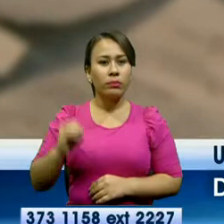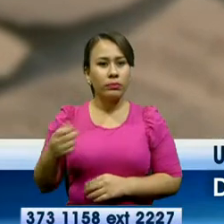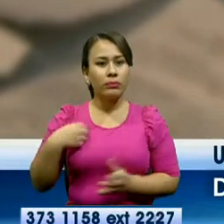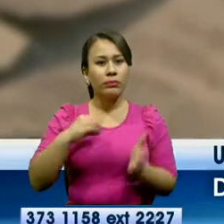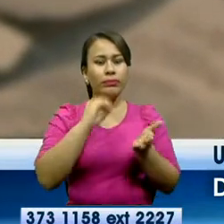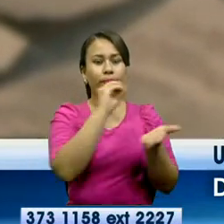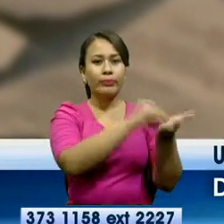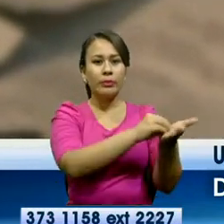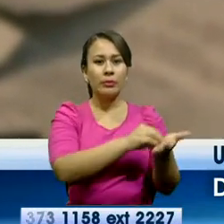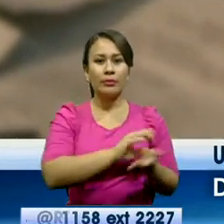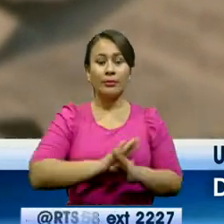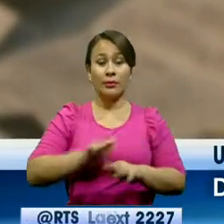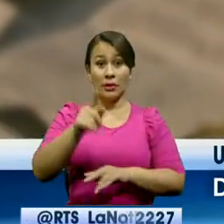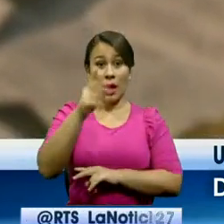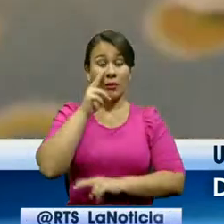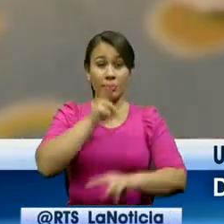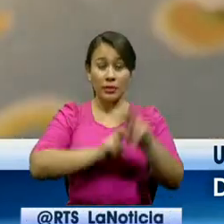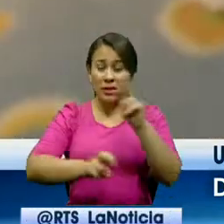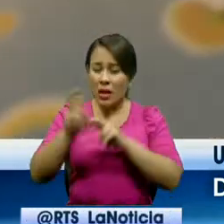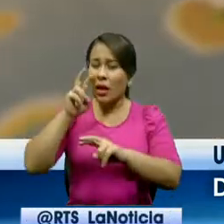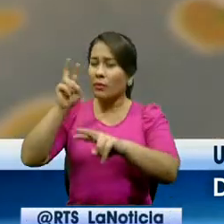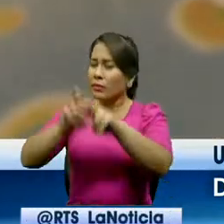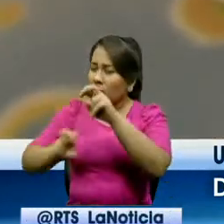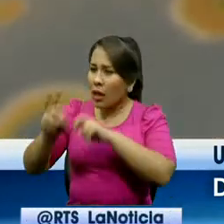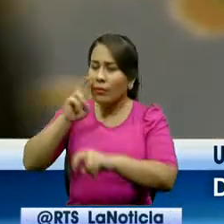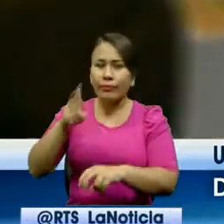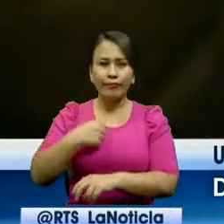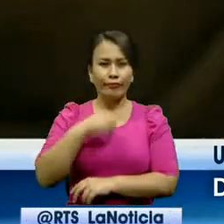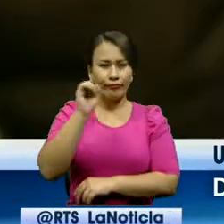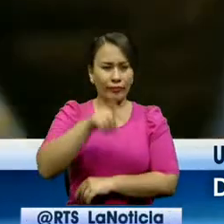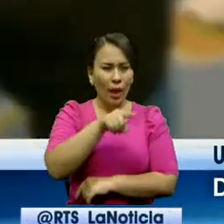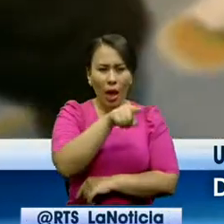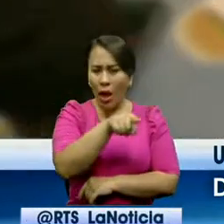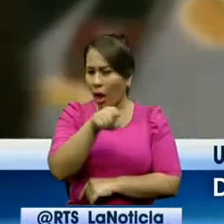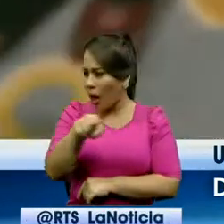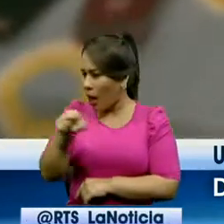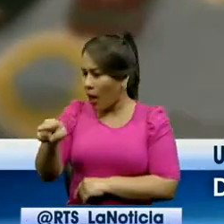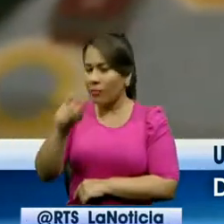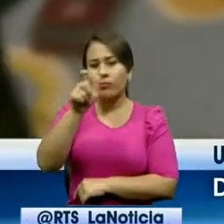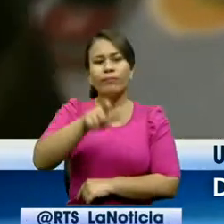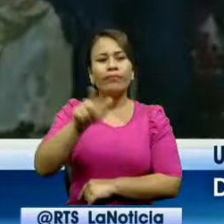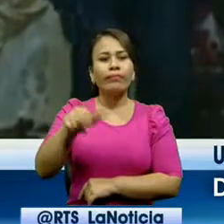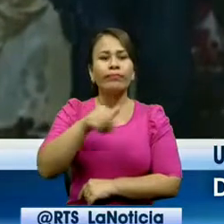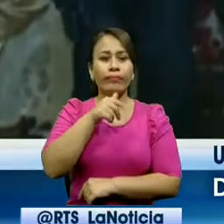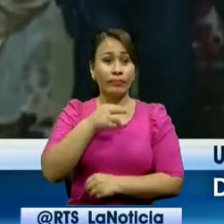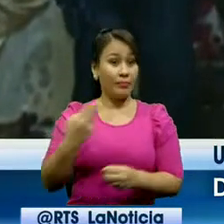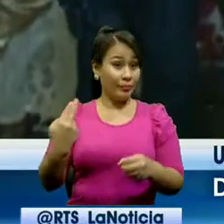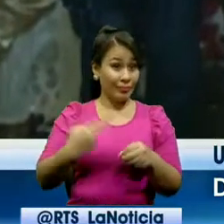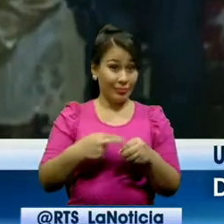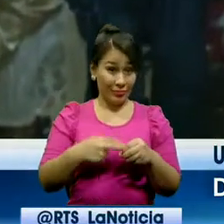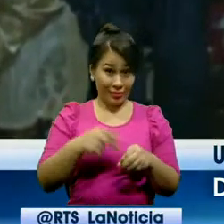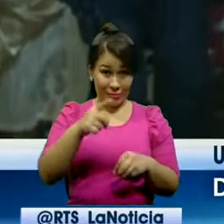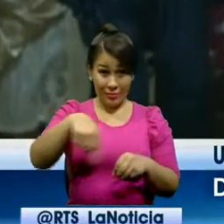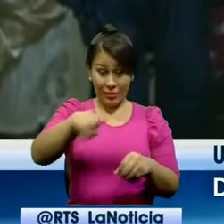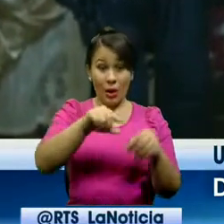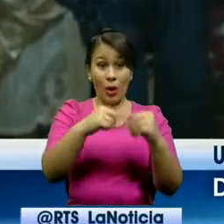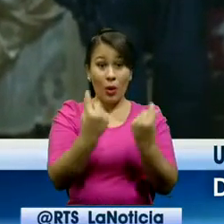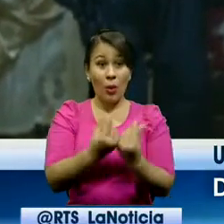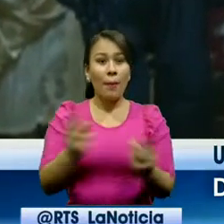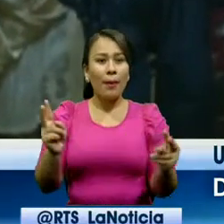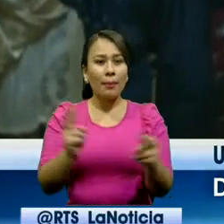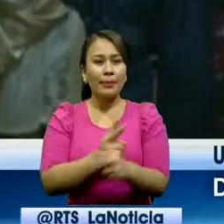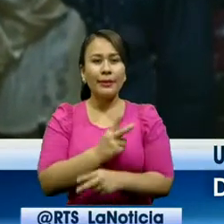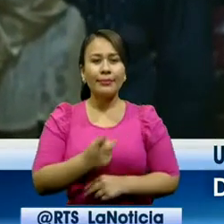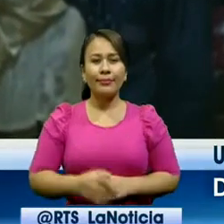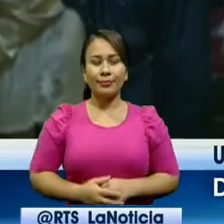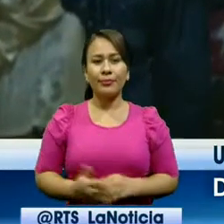6 meses, agentes de la UNACE investigaron el caso y lograron atar cabos que llevaron a identificar a los integrantes de la presunta red de estafa que